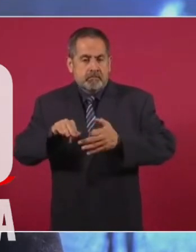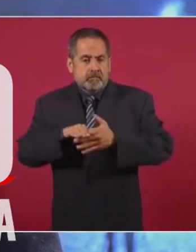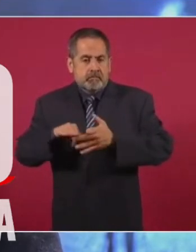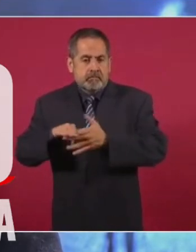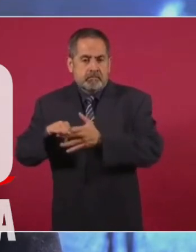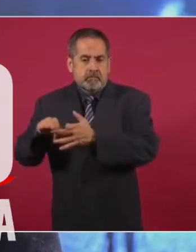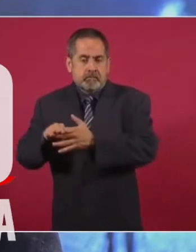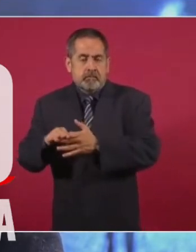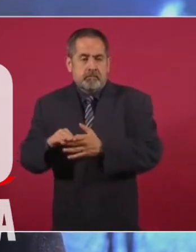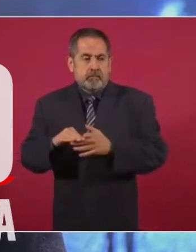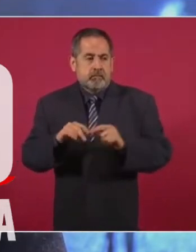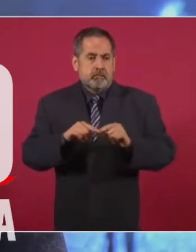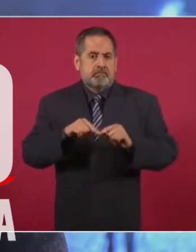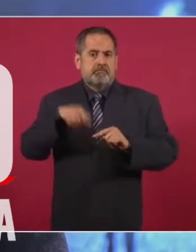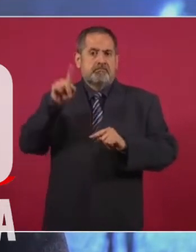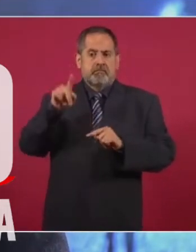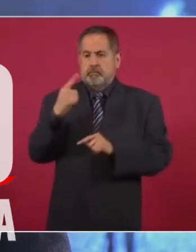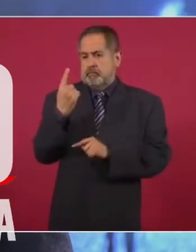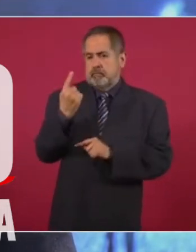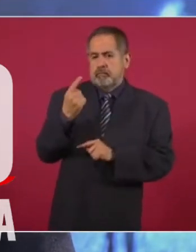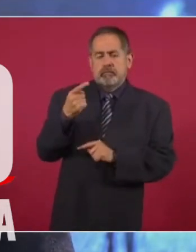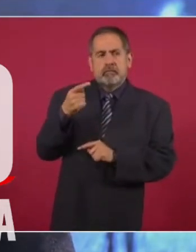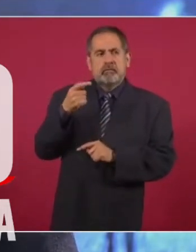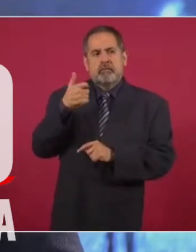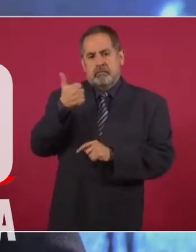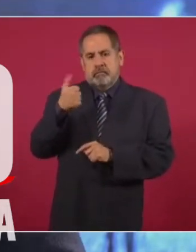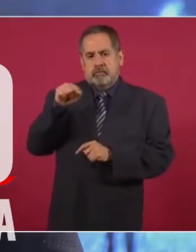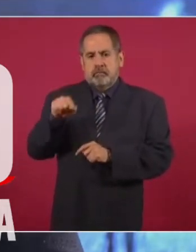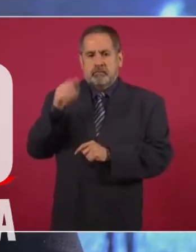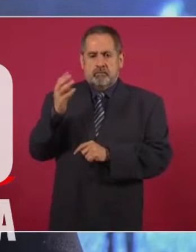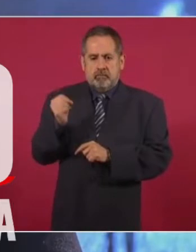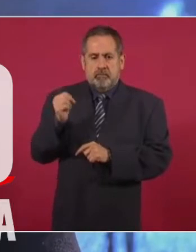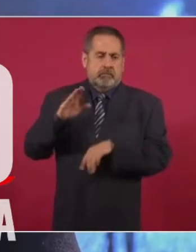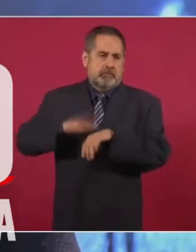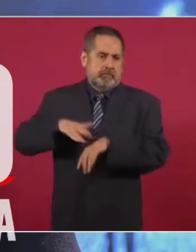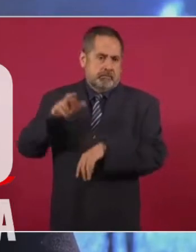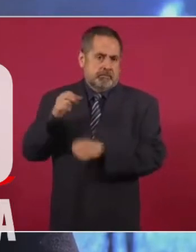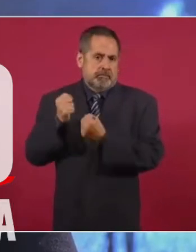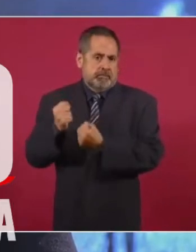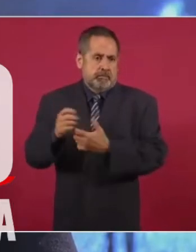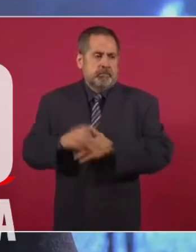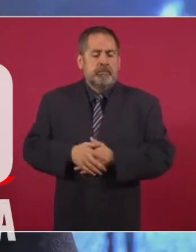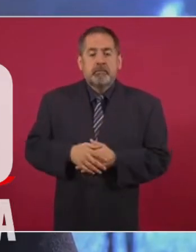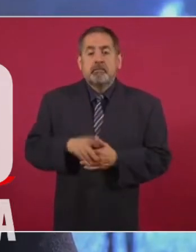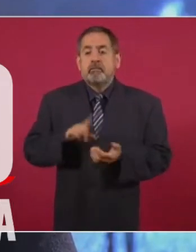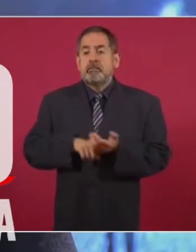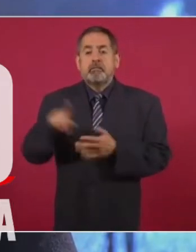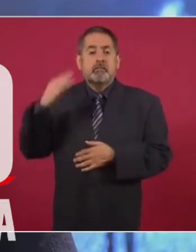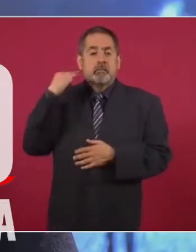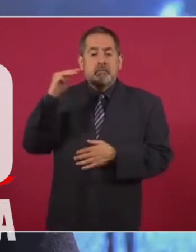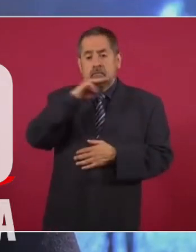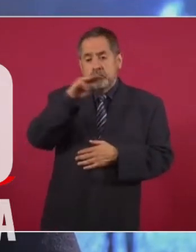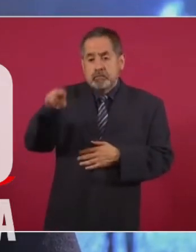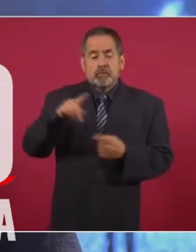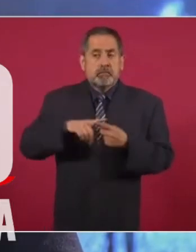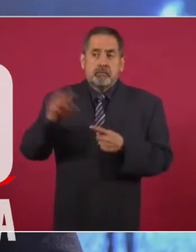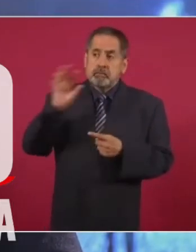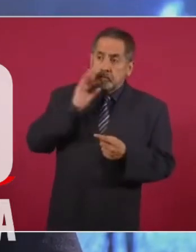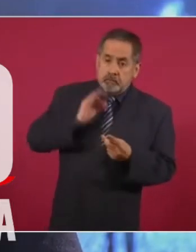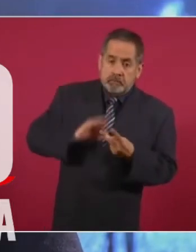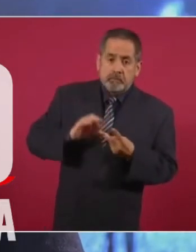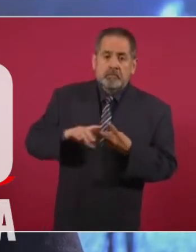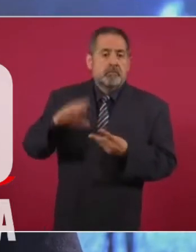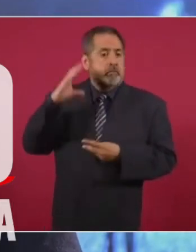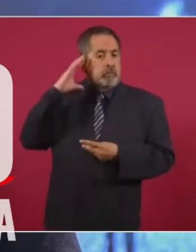de 6.9 la de mayor magnitud tenemos los reportes de Michoacán y de Colima en